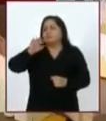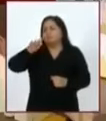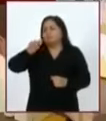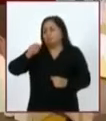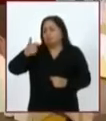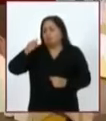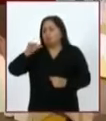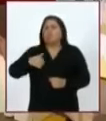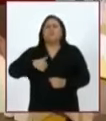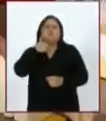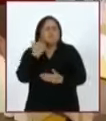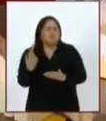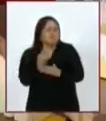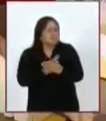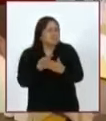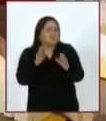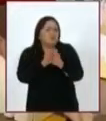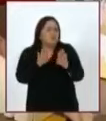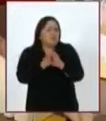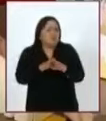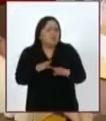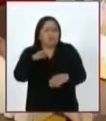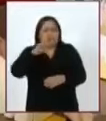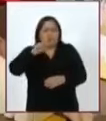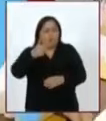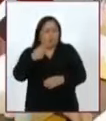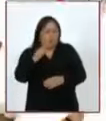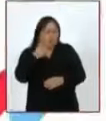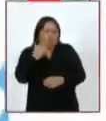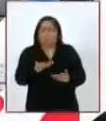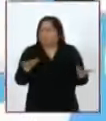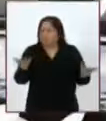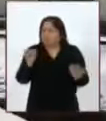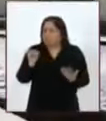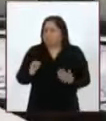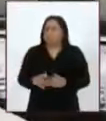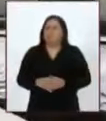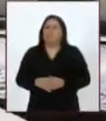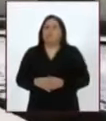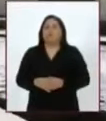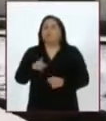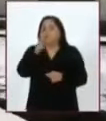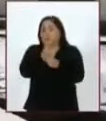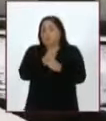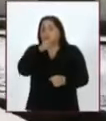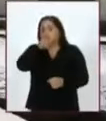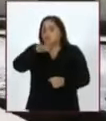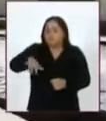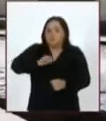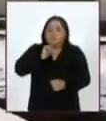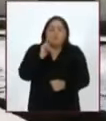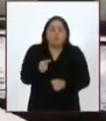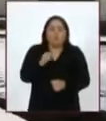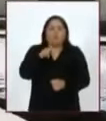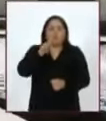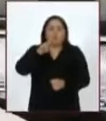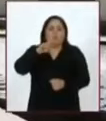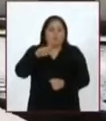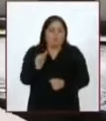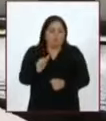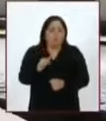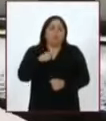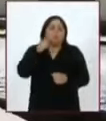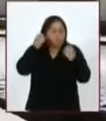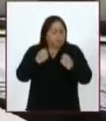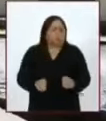hacer una novela gráfica como Complot Mongol. Oye, sí. Te invito a que busques alguna de estas novelas gráficas. Seguro